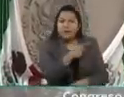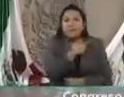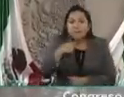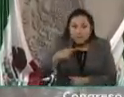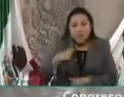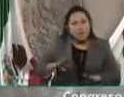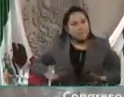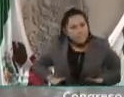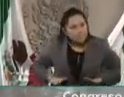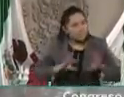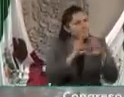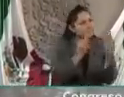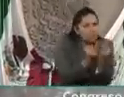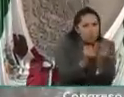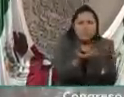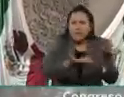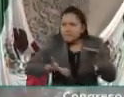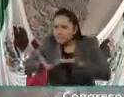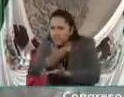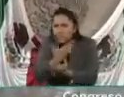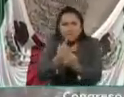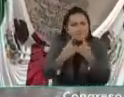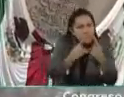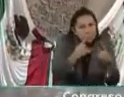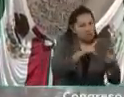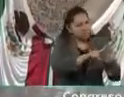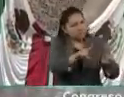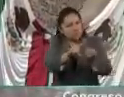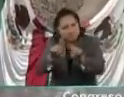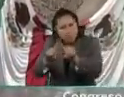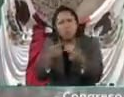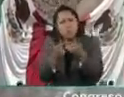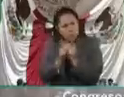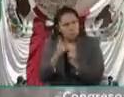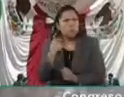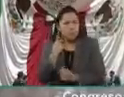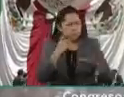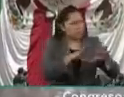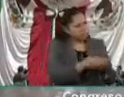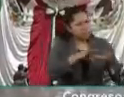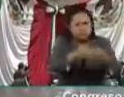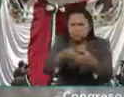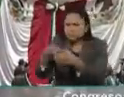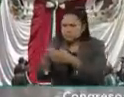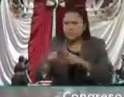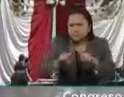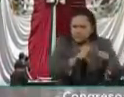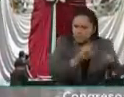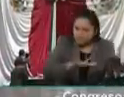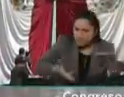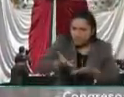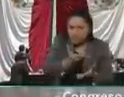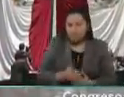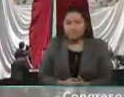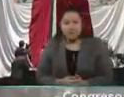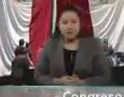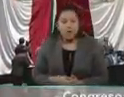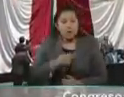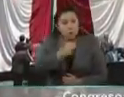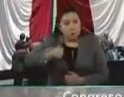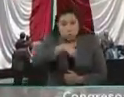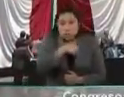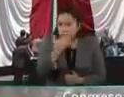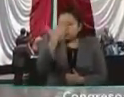siempre por un sistema plural y competitivo de partidos. Nos postulamos por un régimen